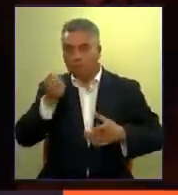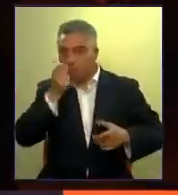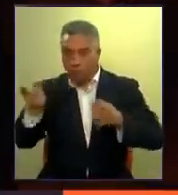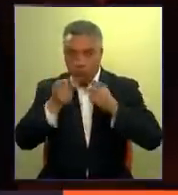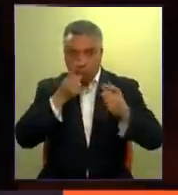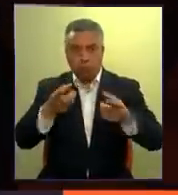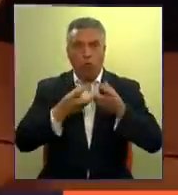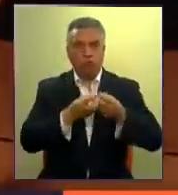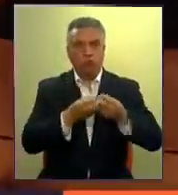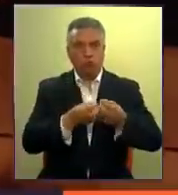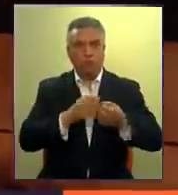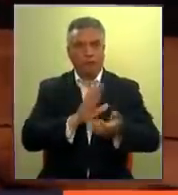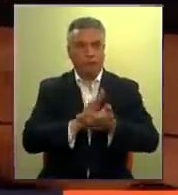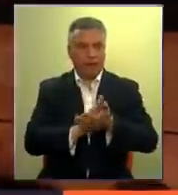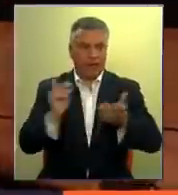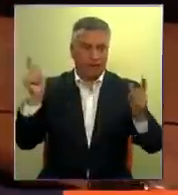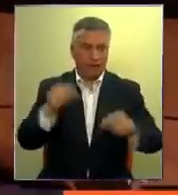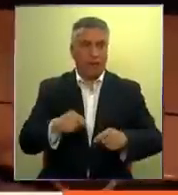contexto de pandemia.